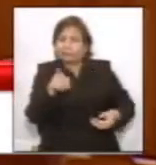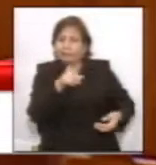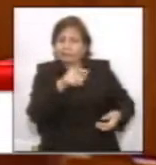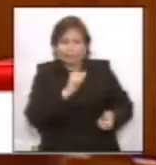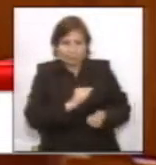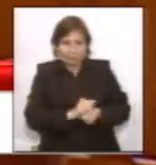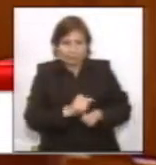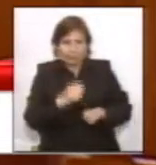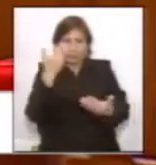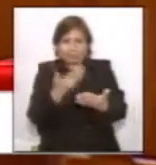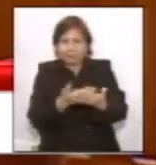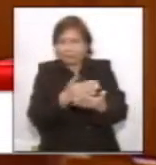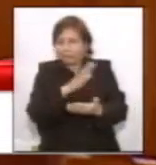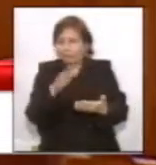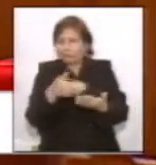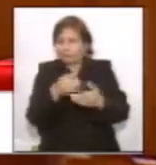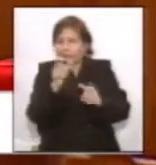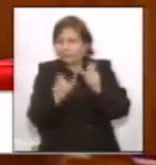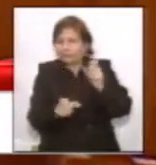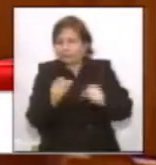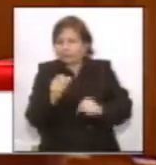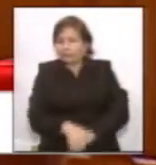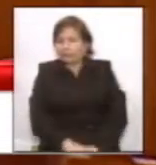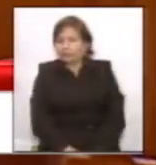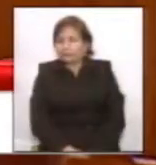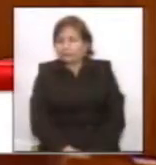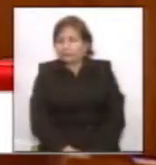para llegar a acuerdos por el bienestar de la ciudadanía.